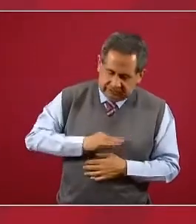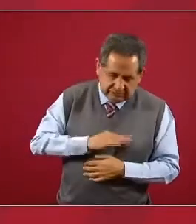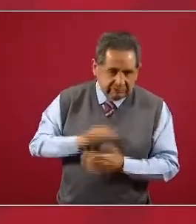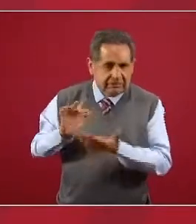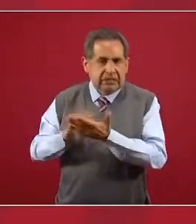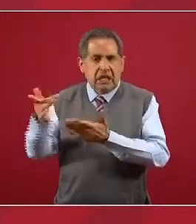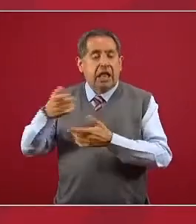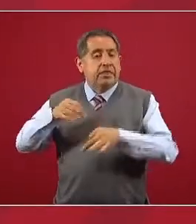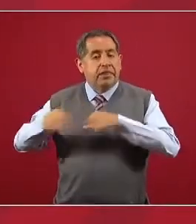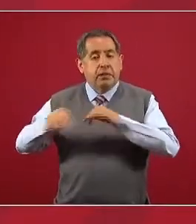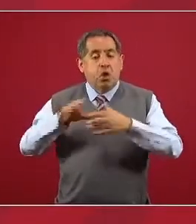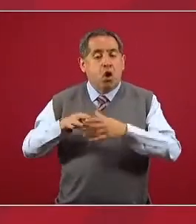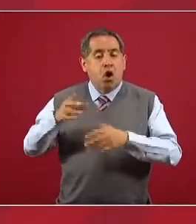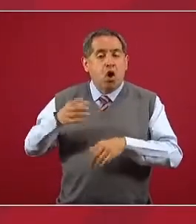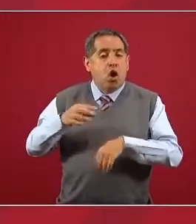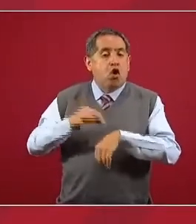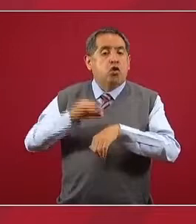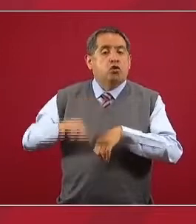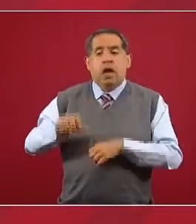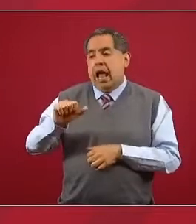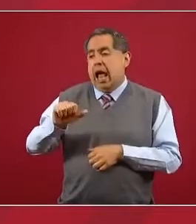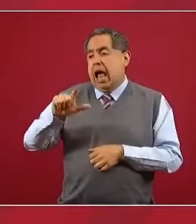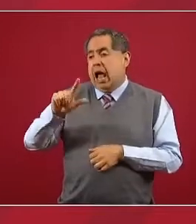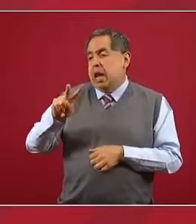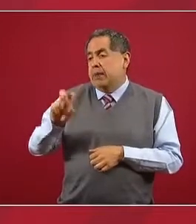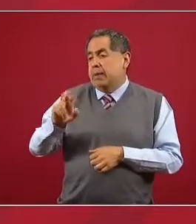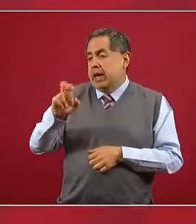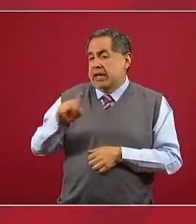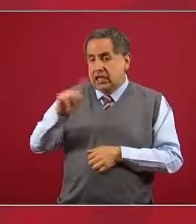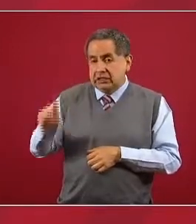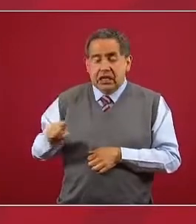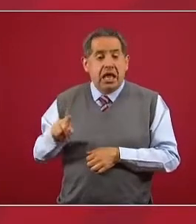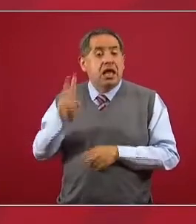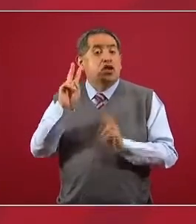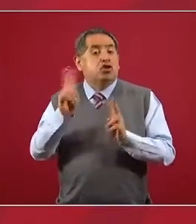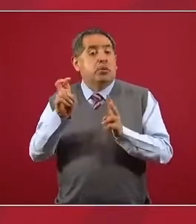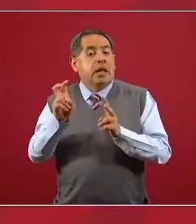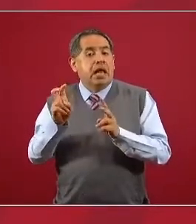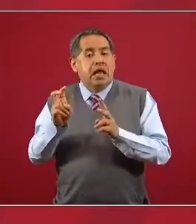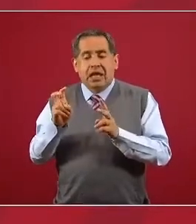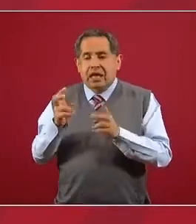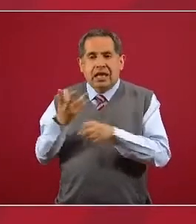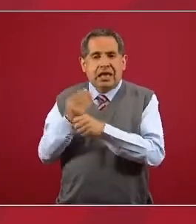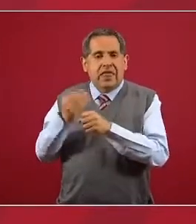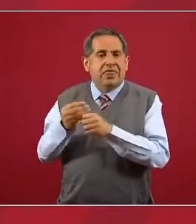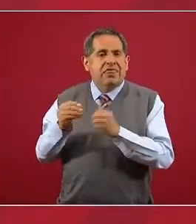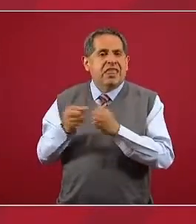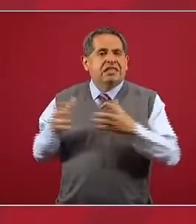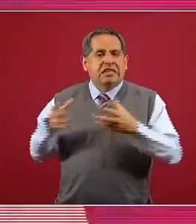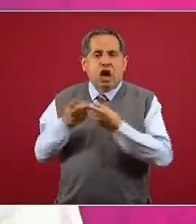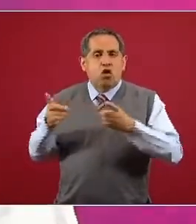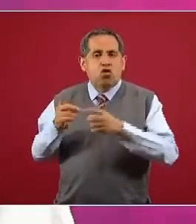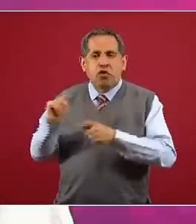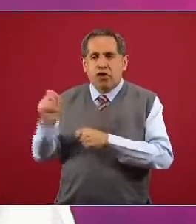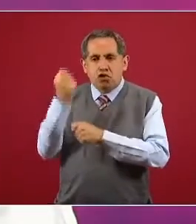agradezco el trabajo de la doctora Álvarez Builla en desarrollo tecnológico y tiene que ver con la segunda pregunta.